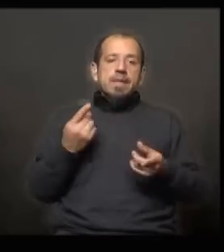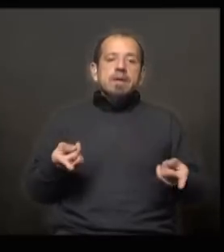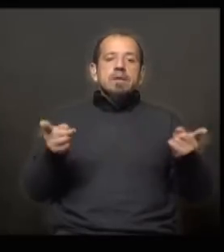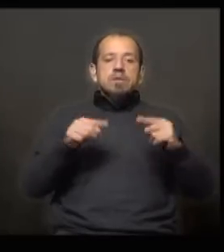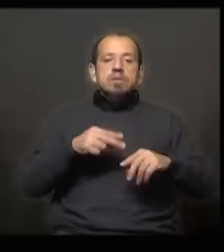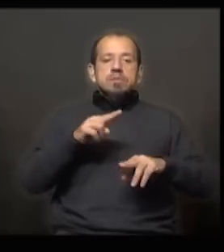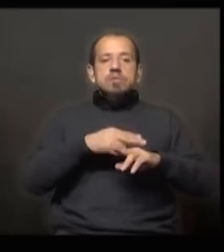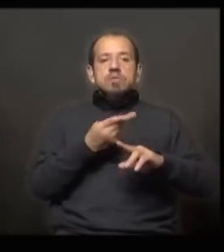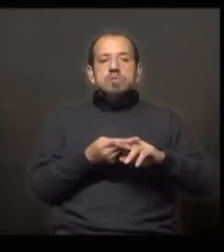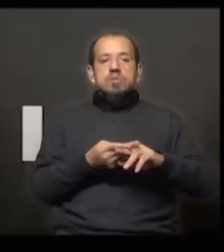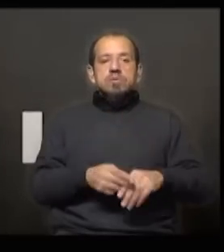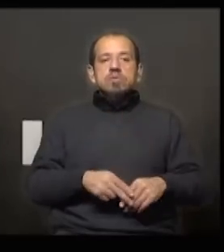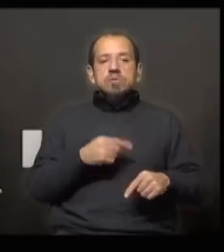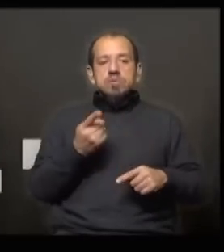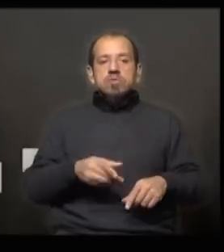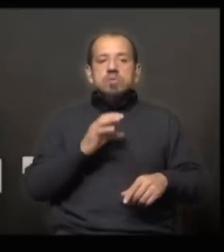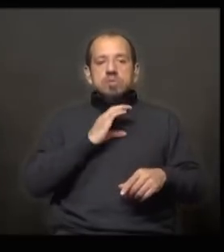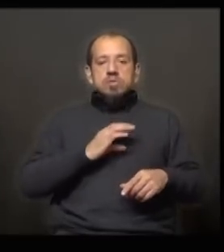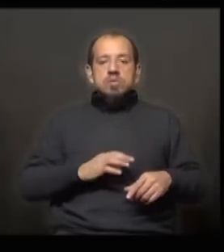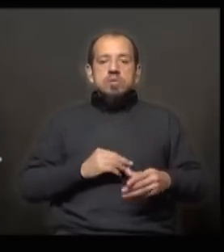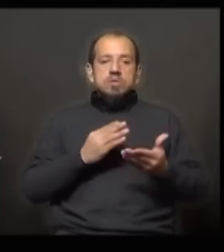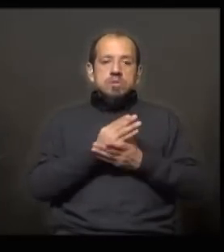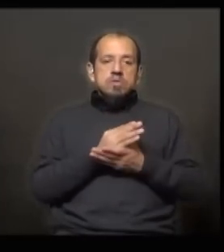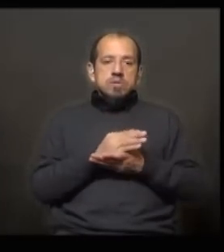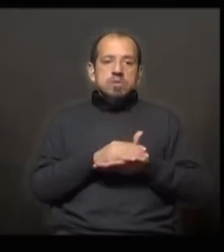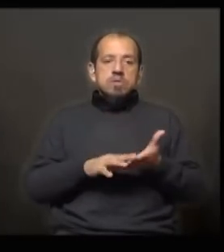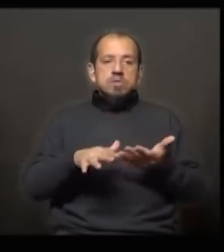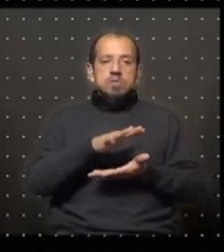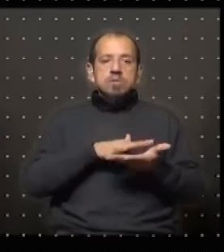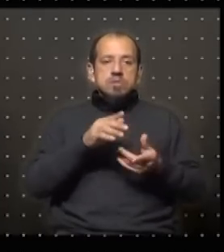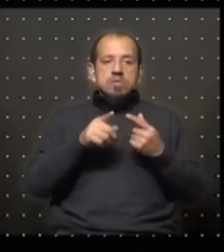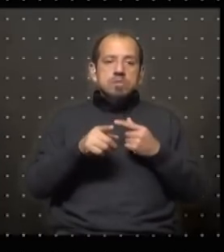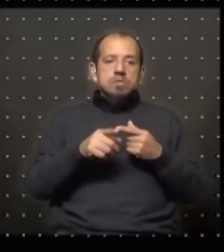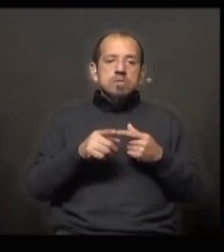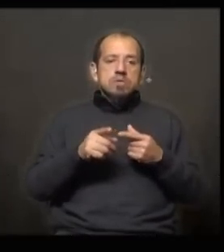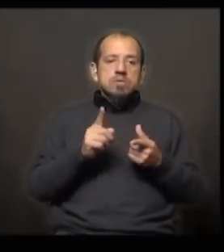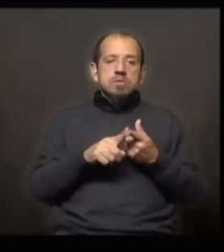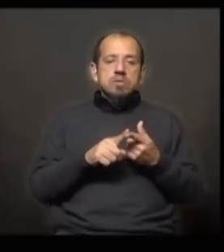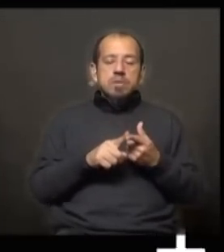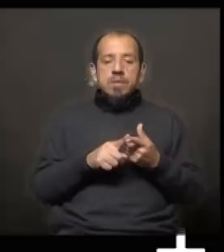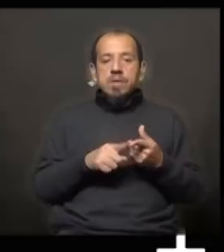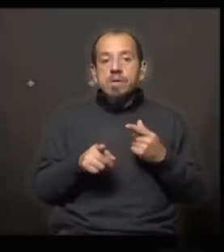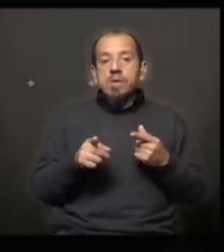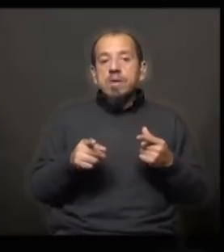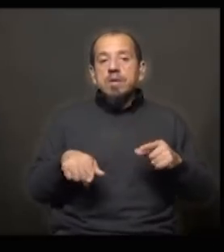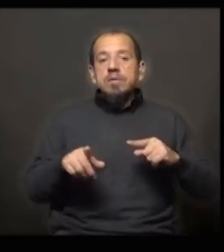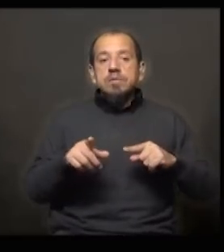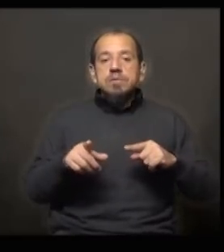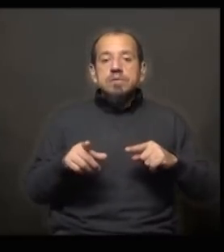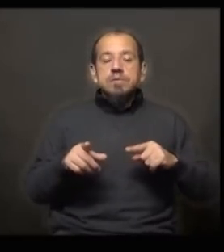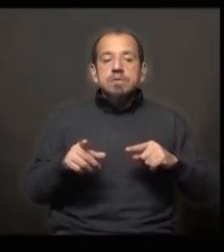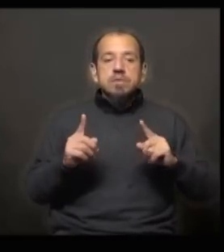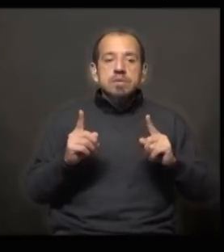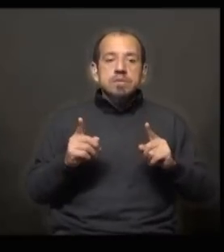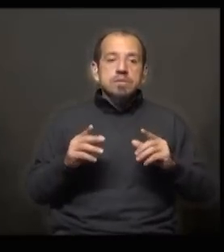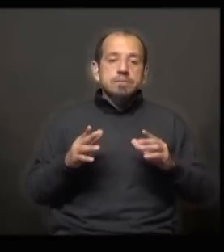a repetirse tal vez con otras características pero siempre con situaciones Bueno muy similares que Aparentemente apuntan mucho también